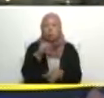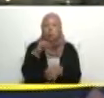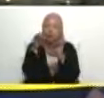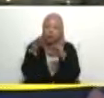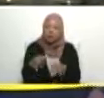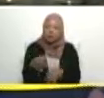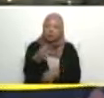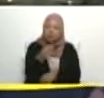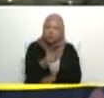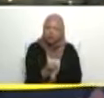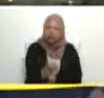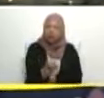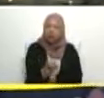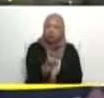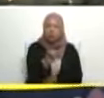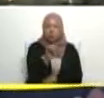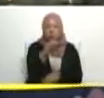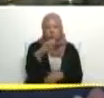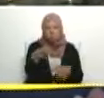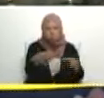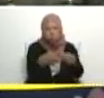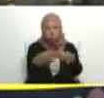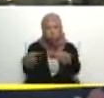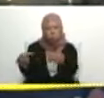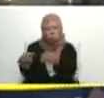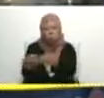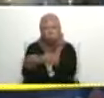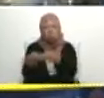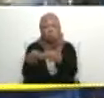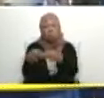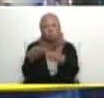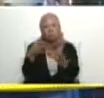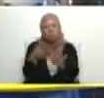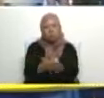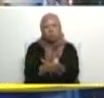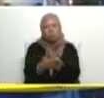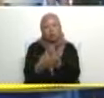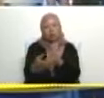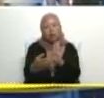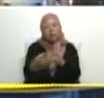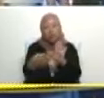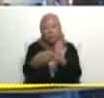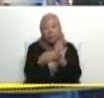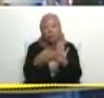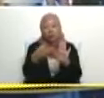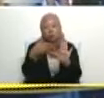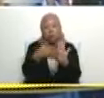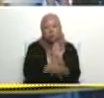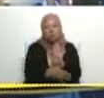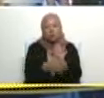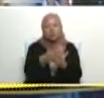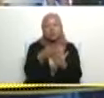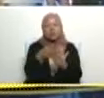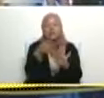existen, esas agencias que pudiésemos llamar el Estado Profundo, el Deep State,